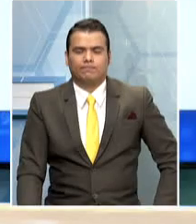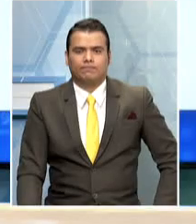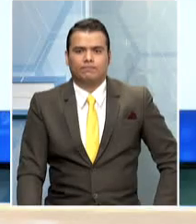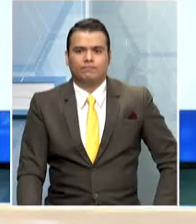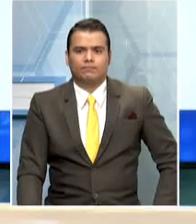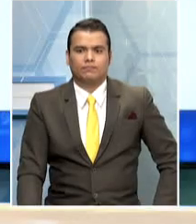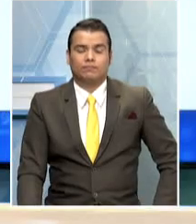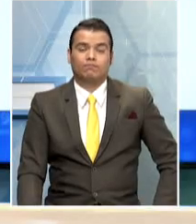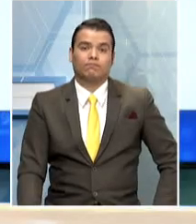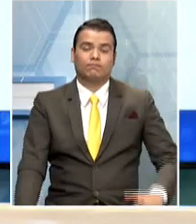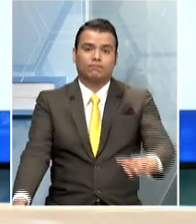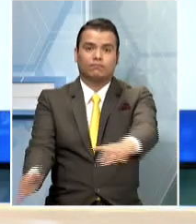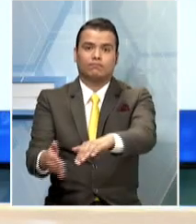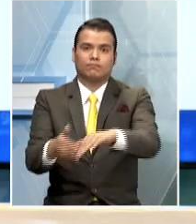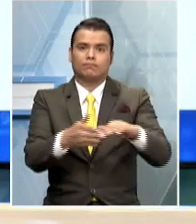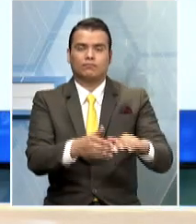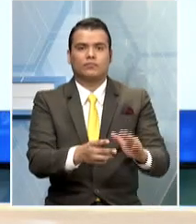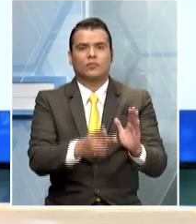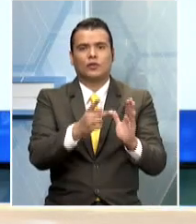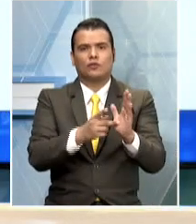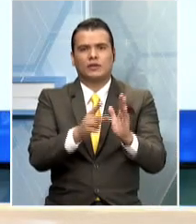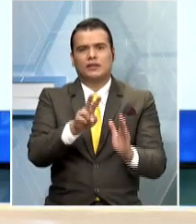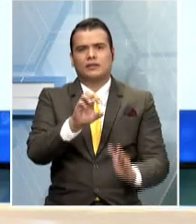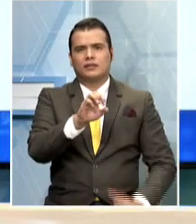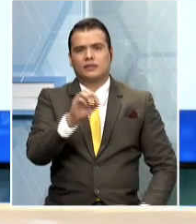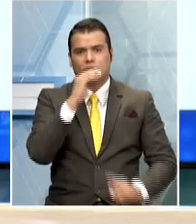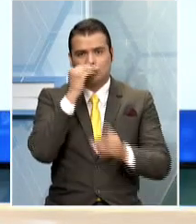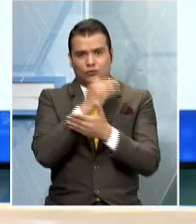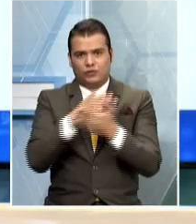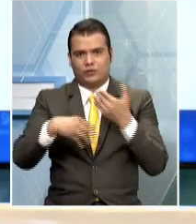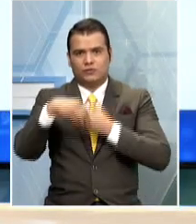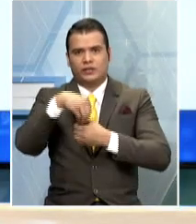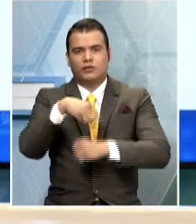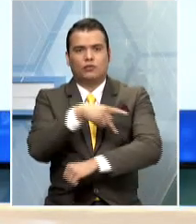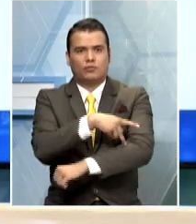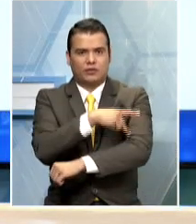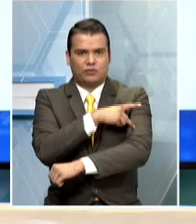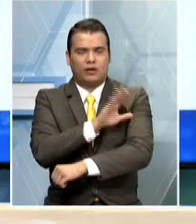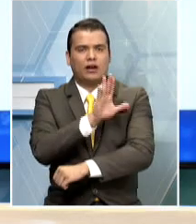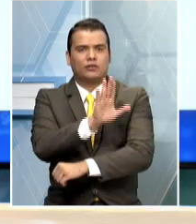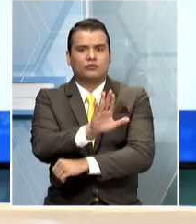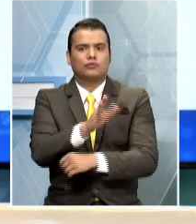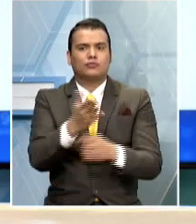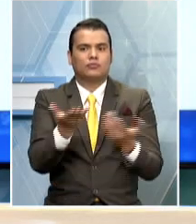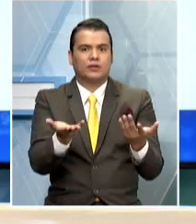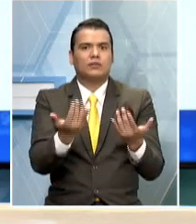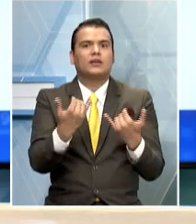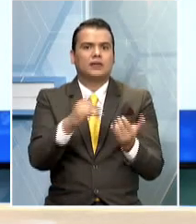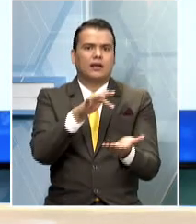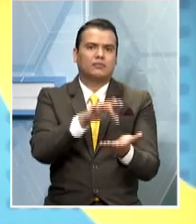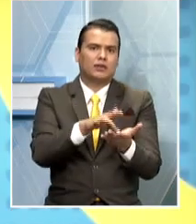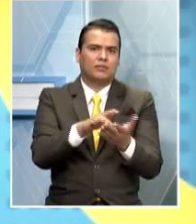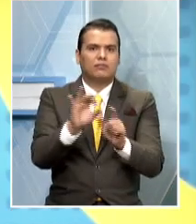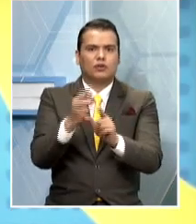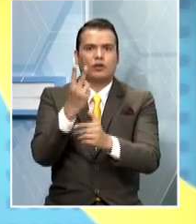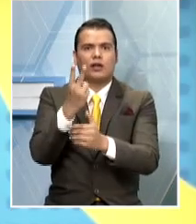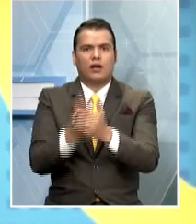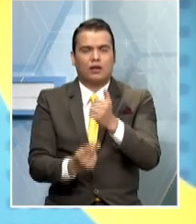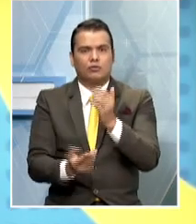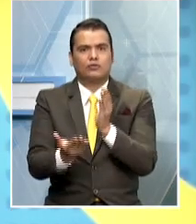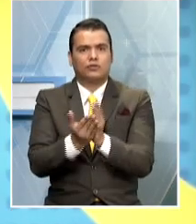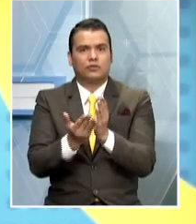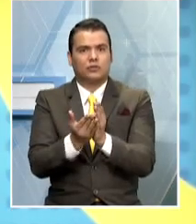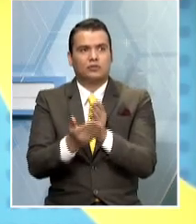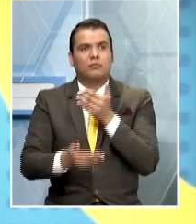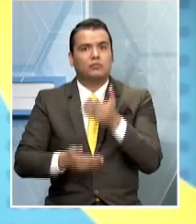lamentable y más de 2700 niños y niñas de jardines infantiles y preescolares se encuentran en la alternancia educativa hasta el momento el